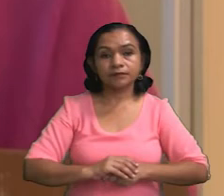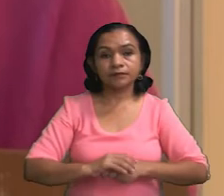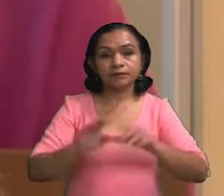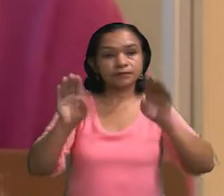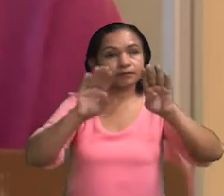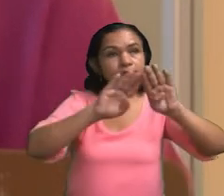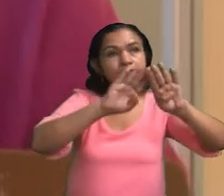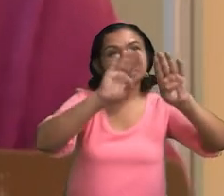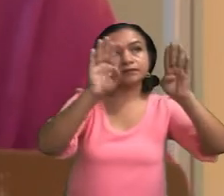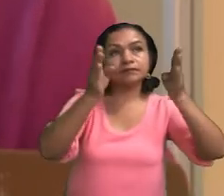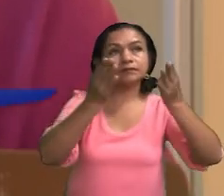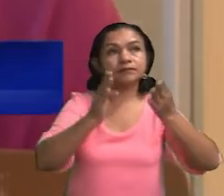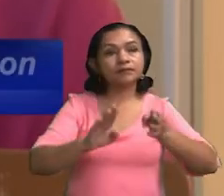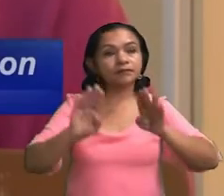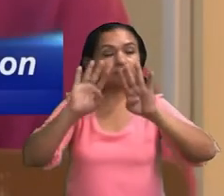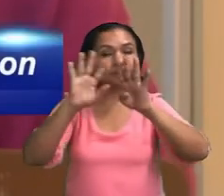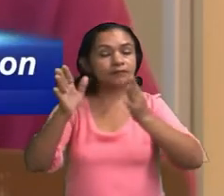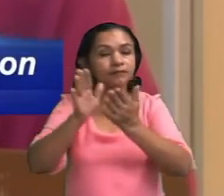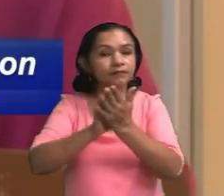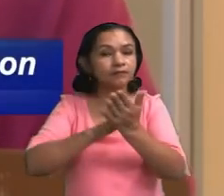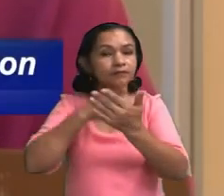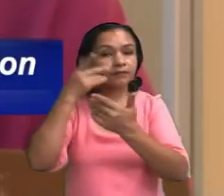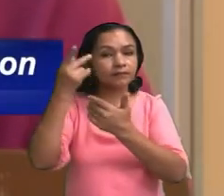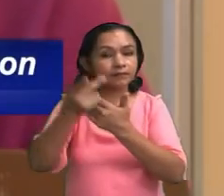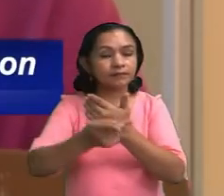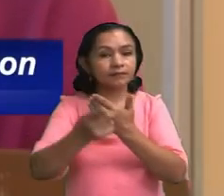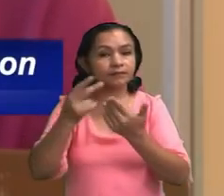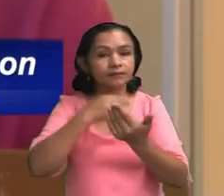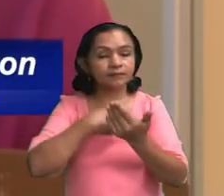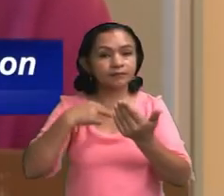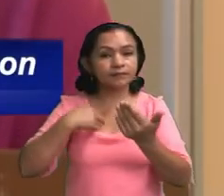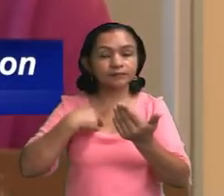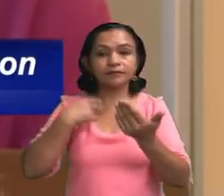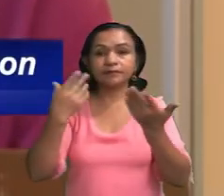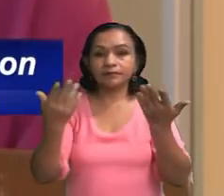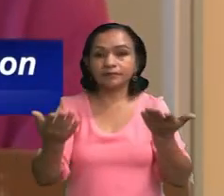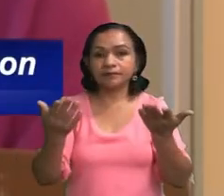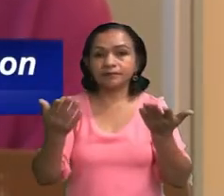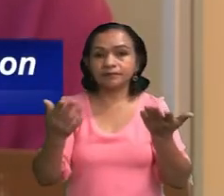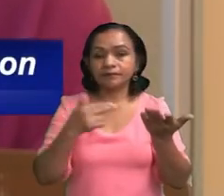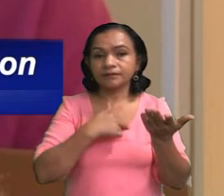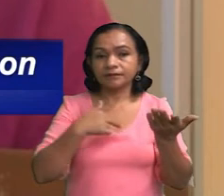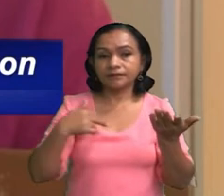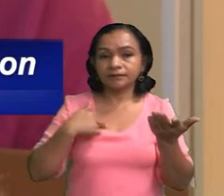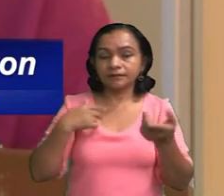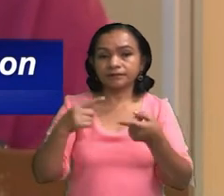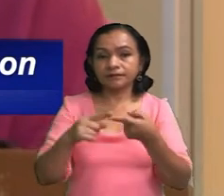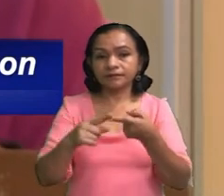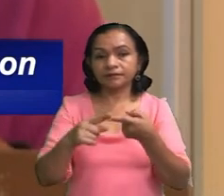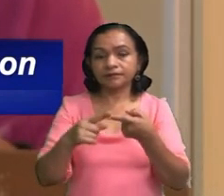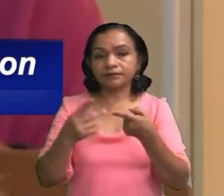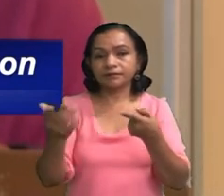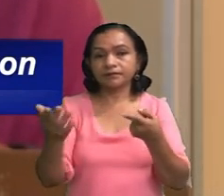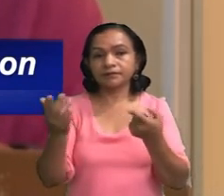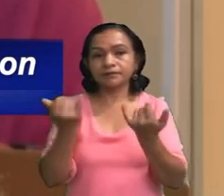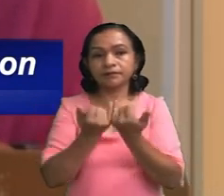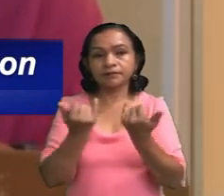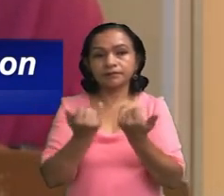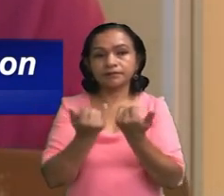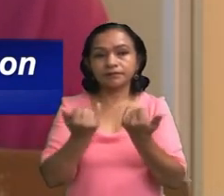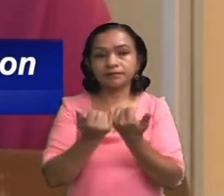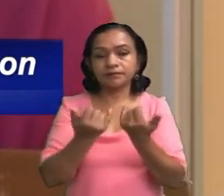Mujeres que a través de estos programas se van y nos sentimos el empoderamiento cada día.